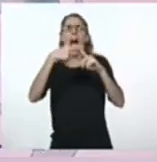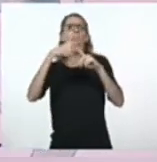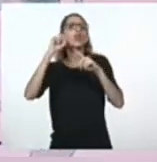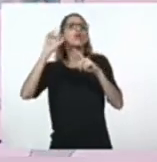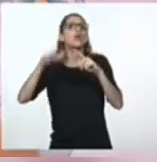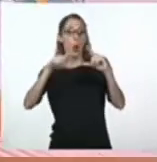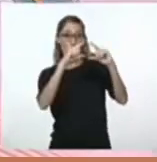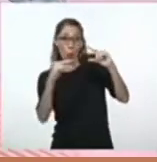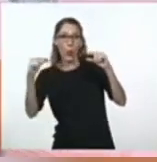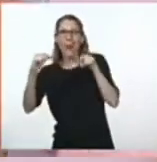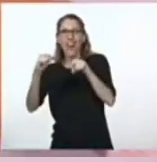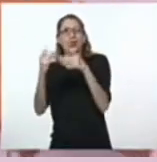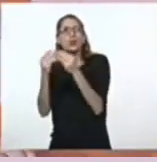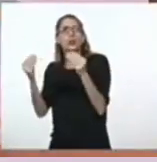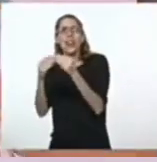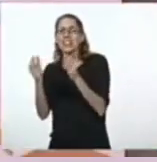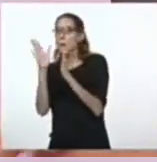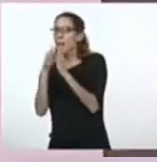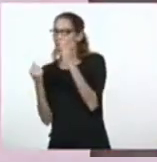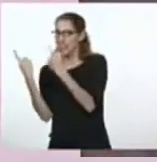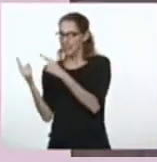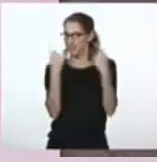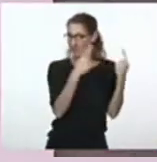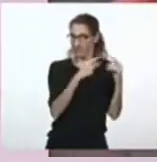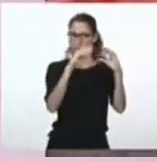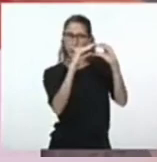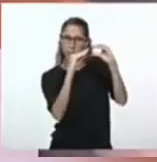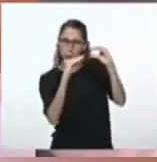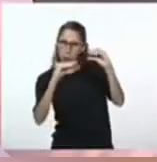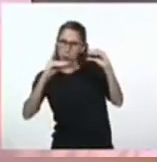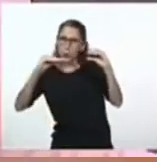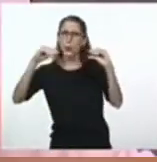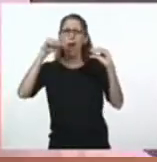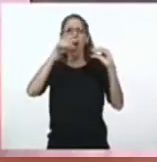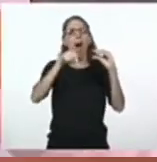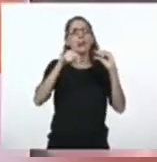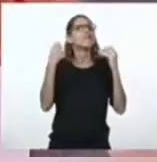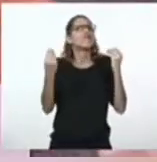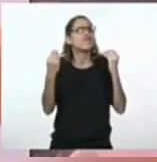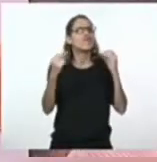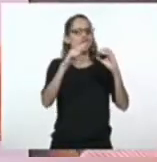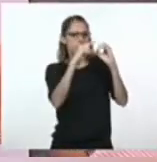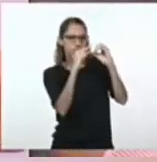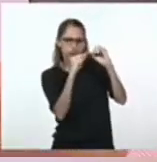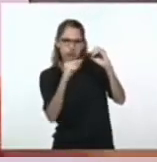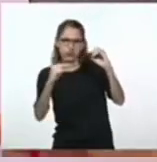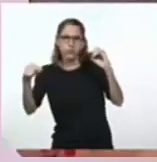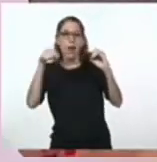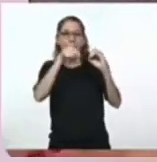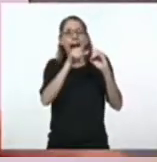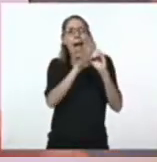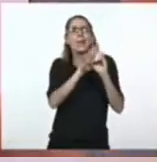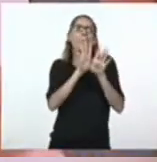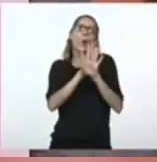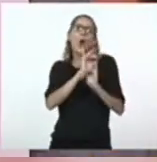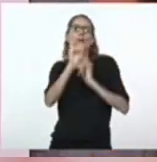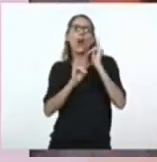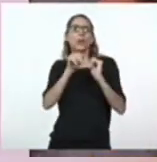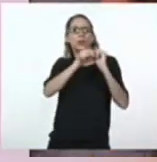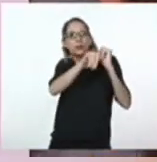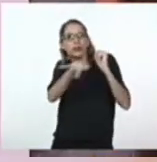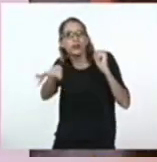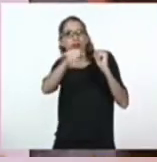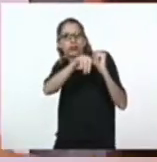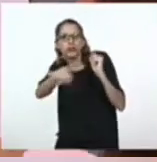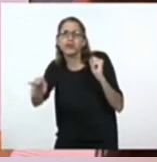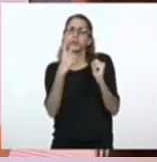sustancia blanca, que es esta prolongación donde efectivamente van a circular las señales por allí,